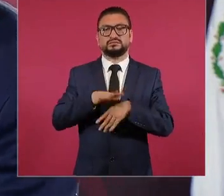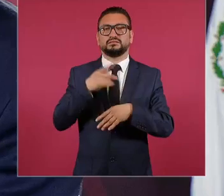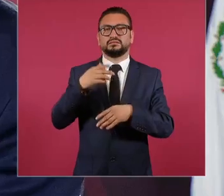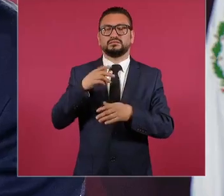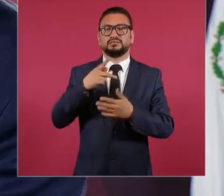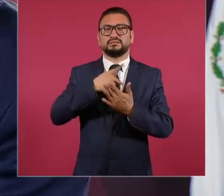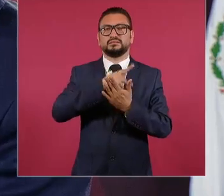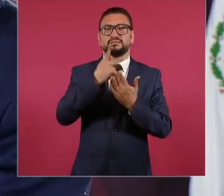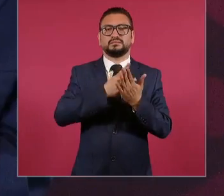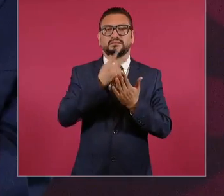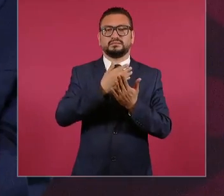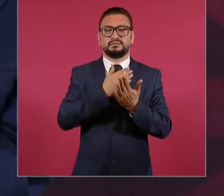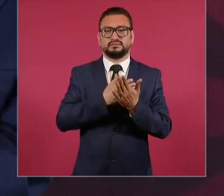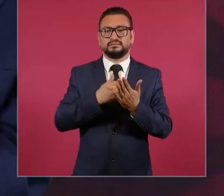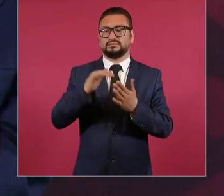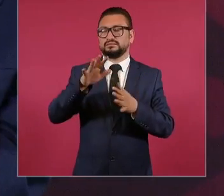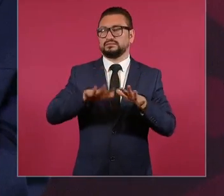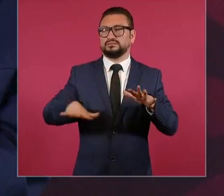del